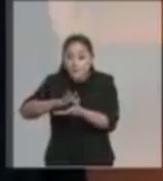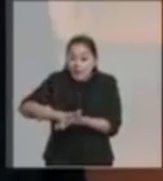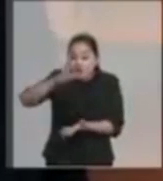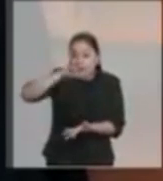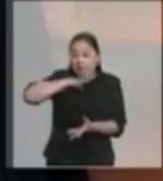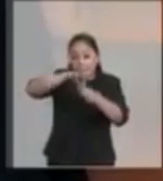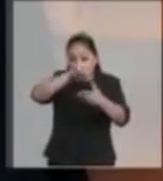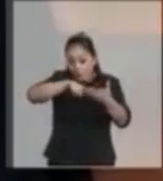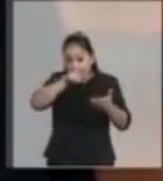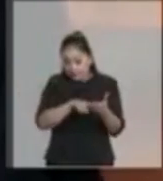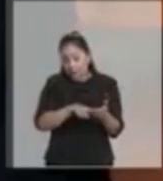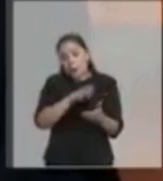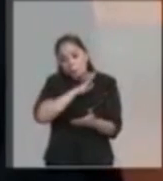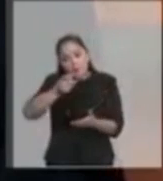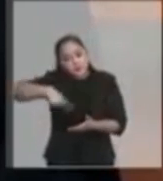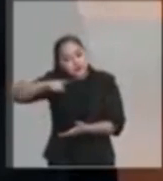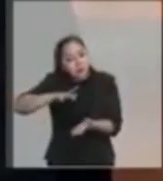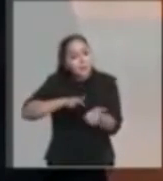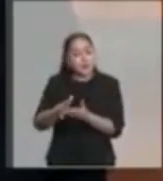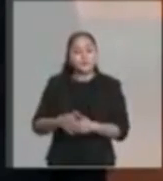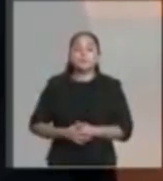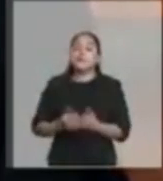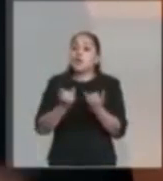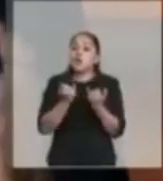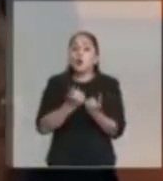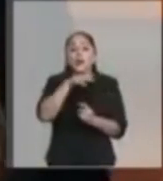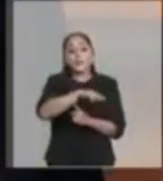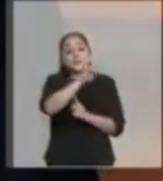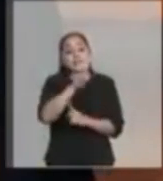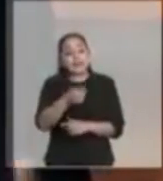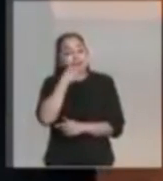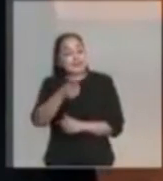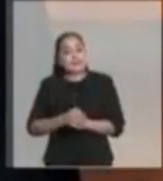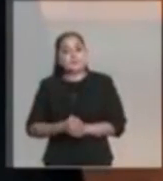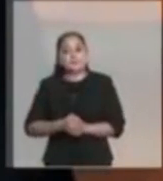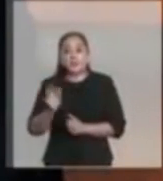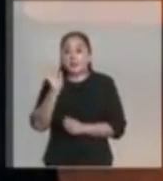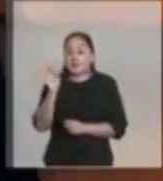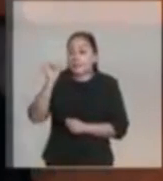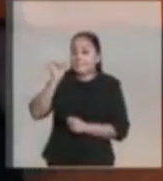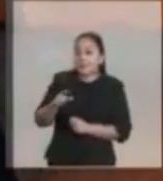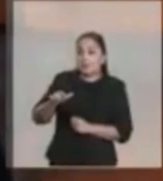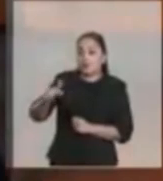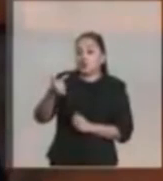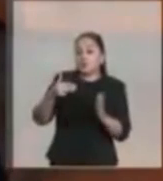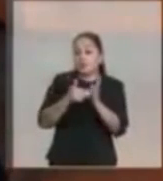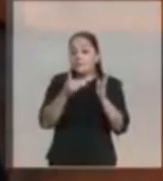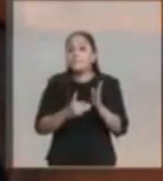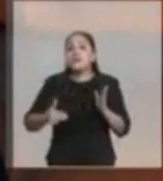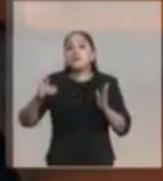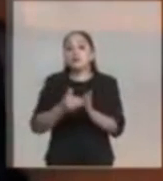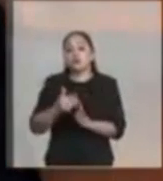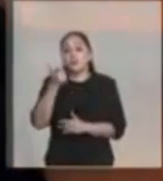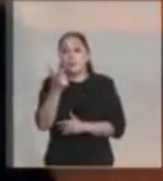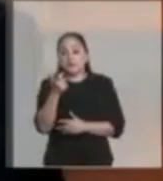Quiero precisar también, como dice Margarita, si nosotros utilizamos el dinero, los 12 mil millones de